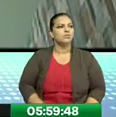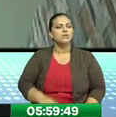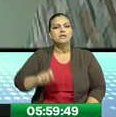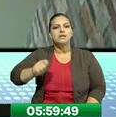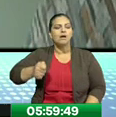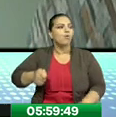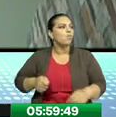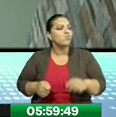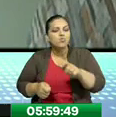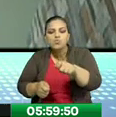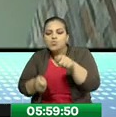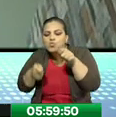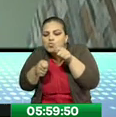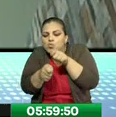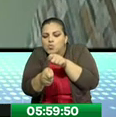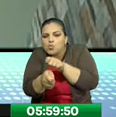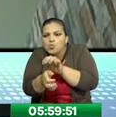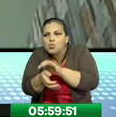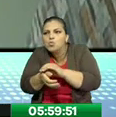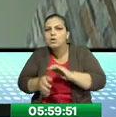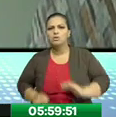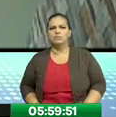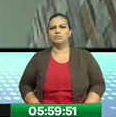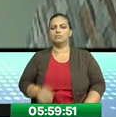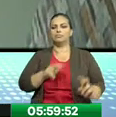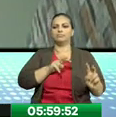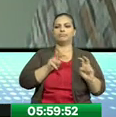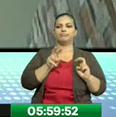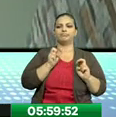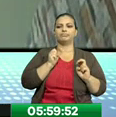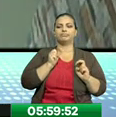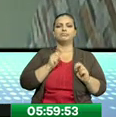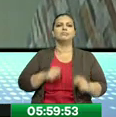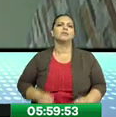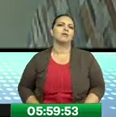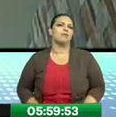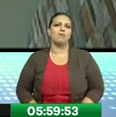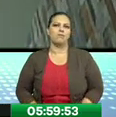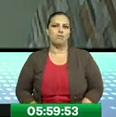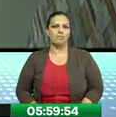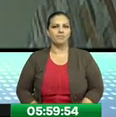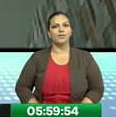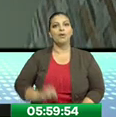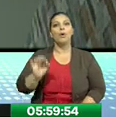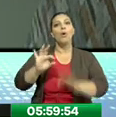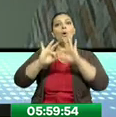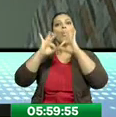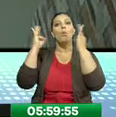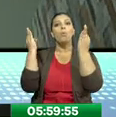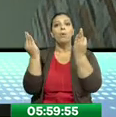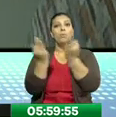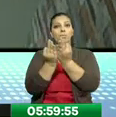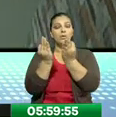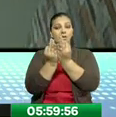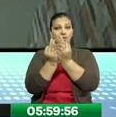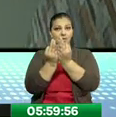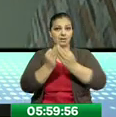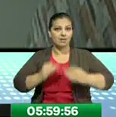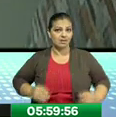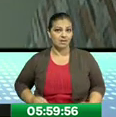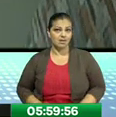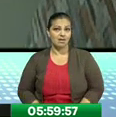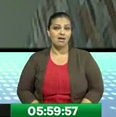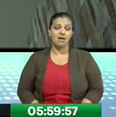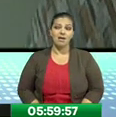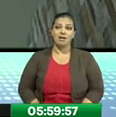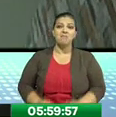deje que nadie ingrese a su casa. Que sí, que un pariente vino de lejos, y usted sabe su pariente qué hizo en este tiempo, con